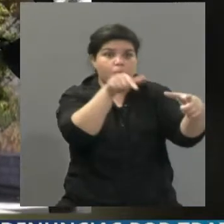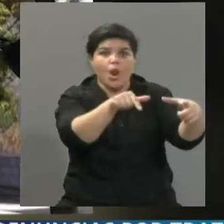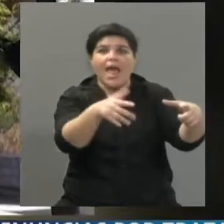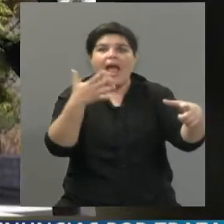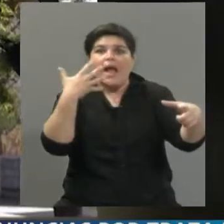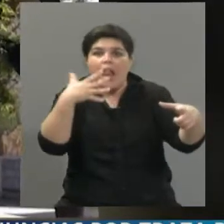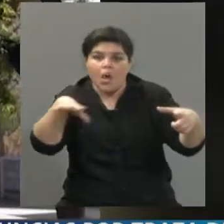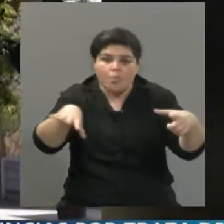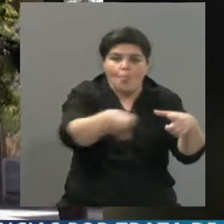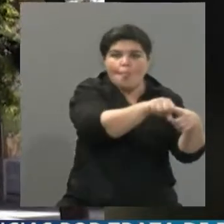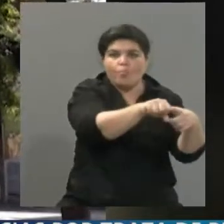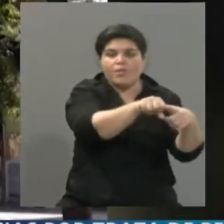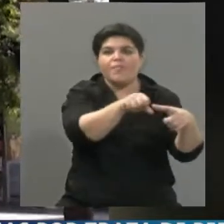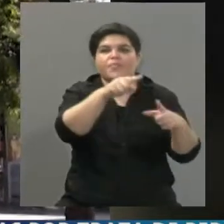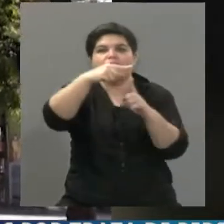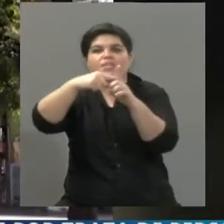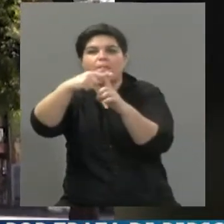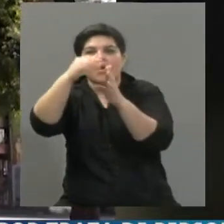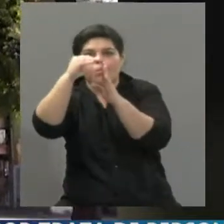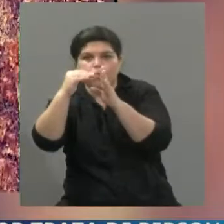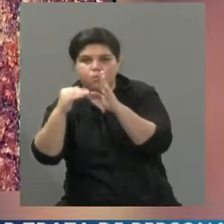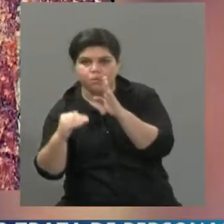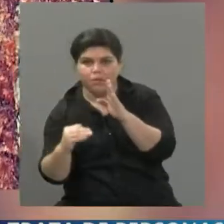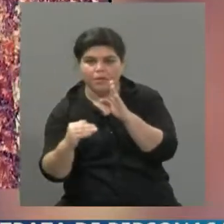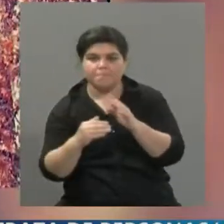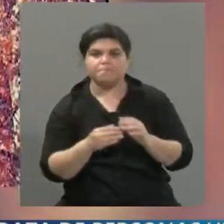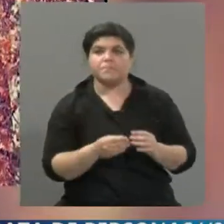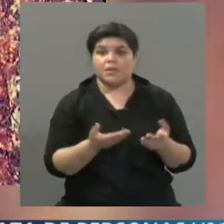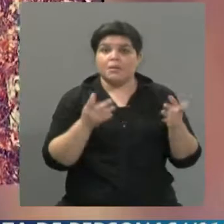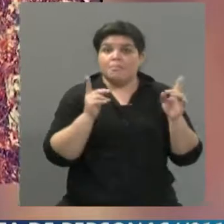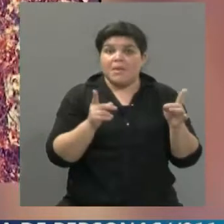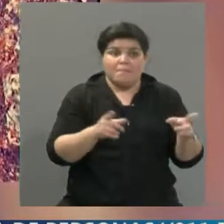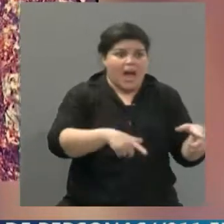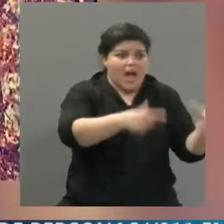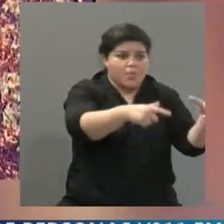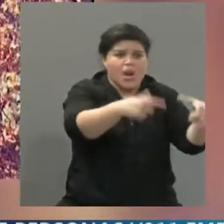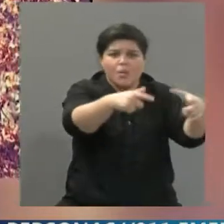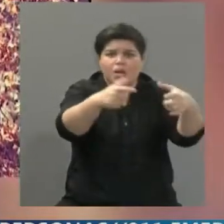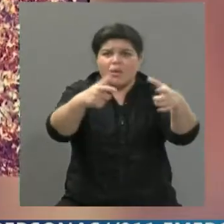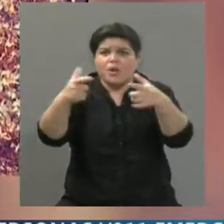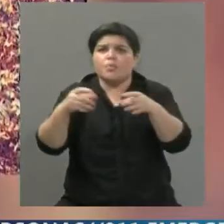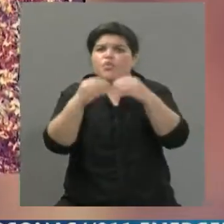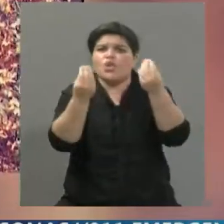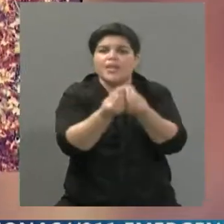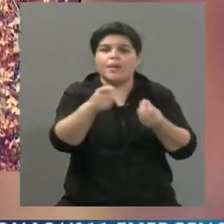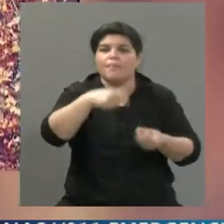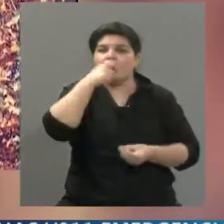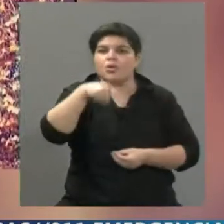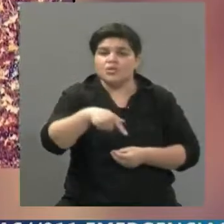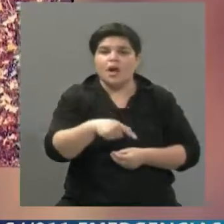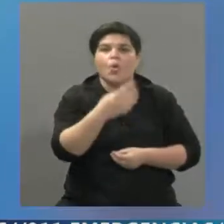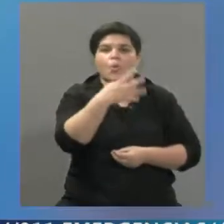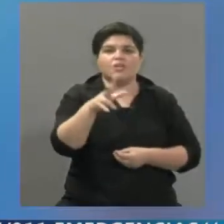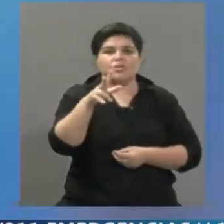acondicionados equivale un árbol adulto? Imagínense 400.000 como hay en el Gran Mendoza. Claro.